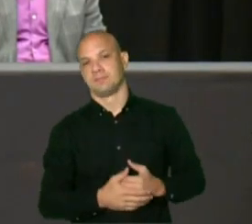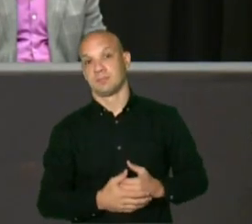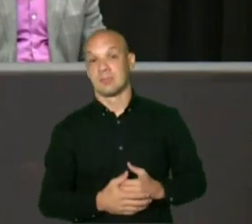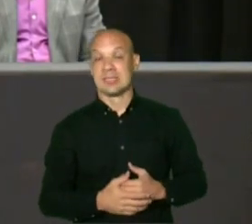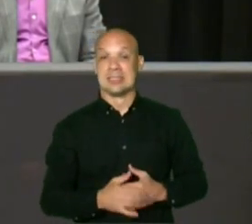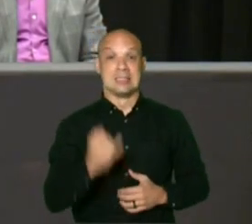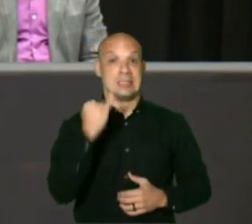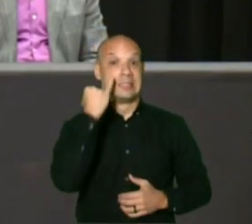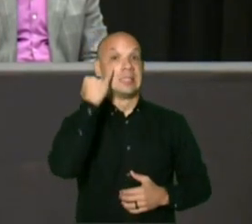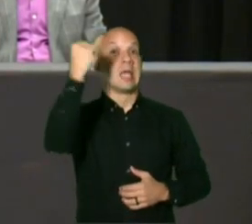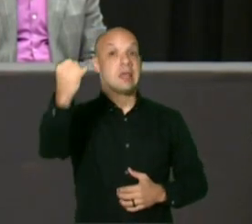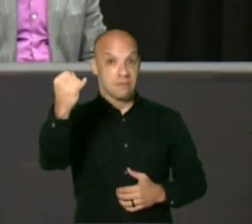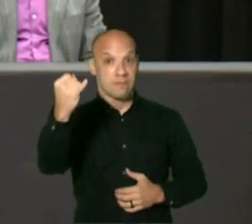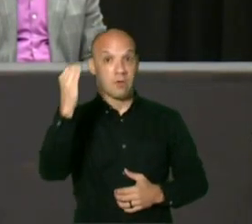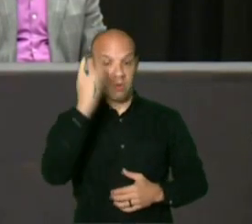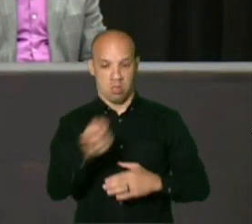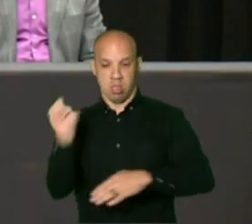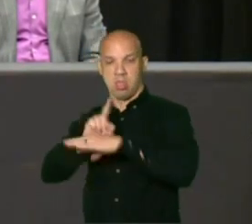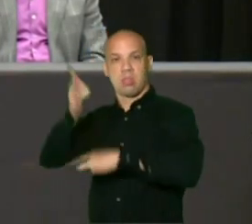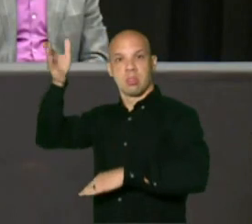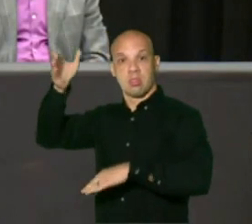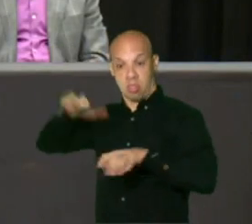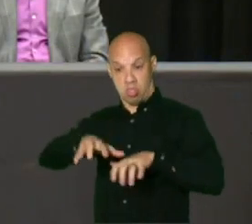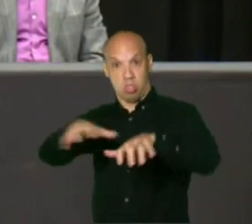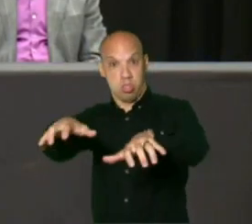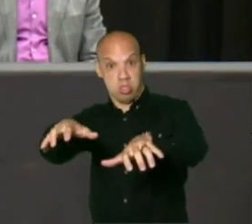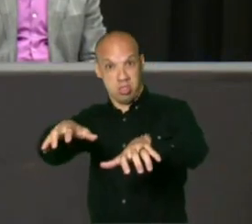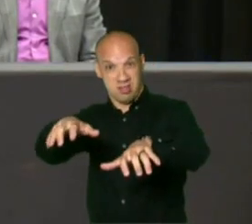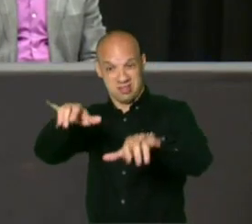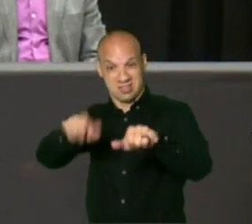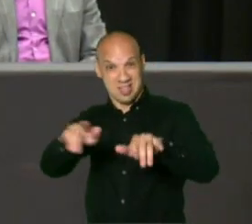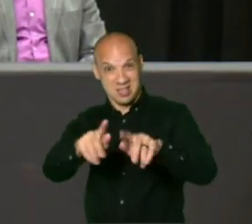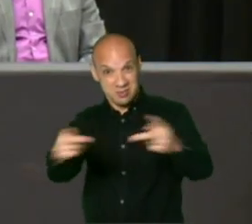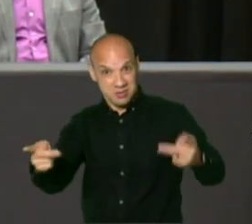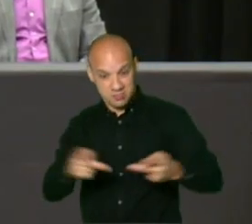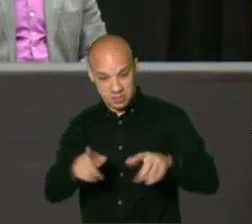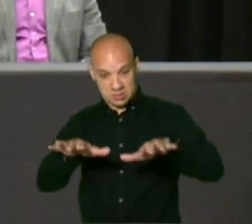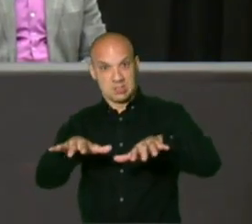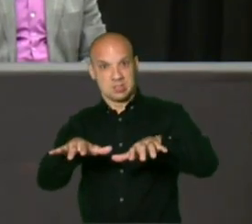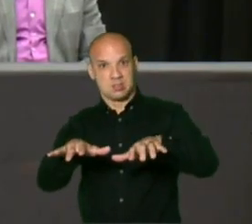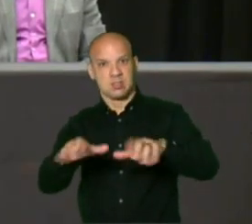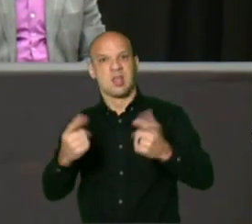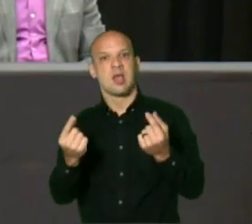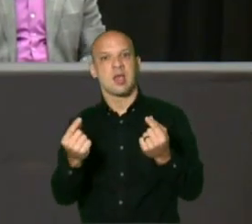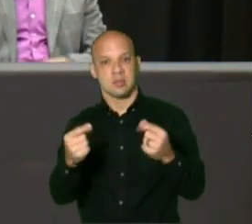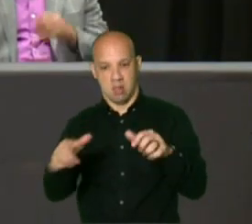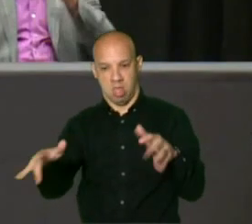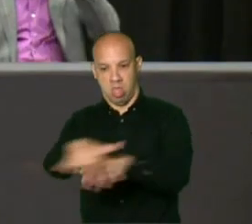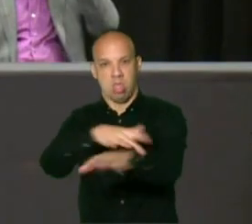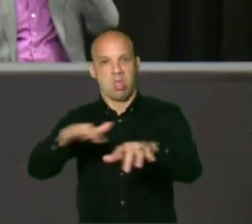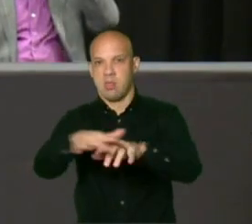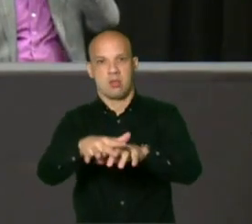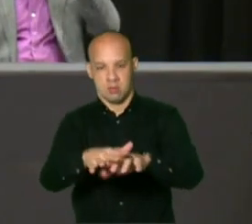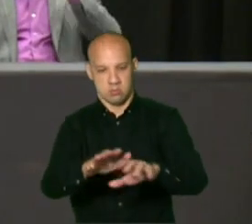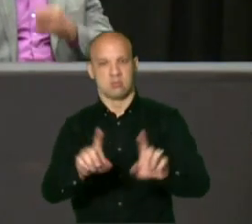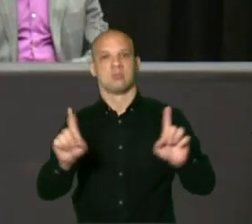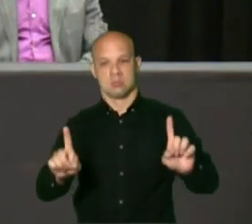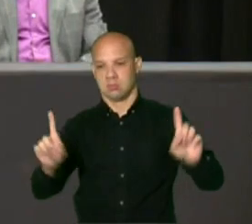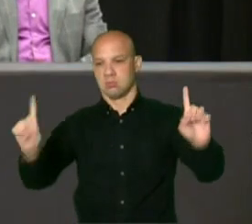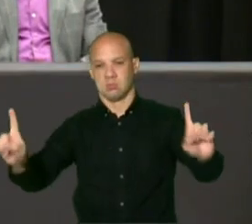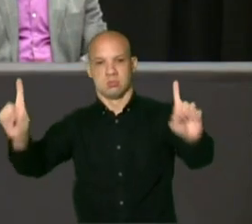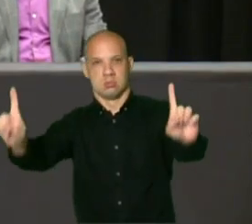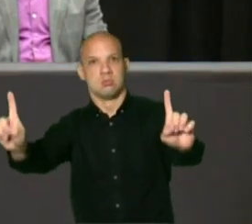manera presencial estas vistas, será indispensable que se provea el espacio mínimo para lograr el distanciamiento